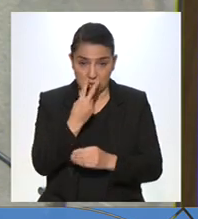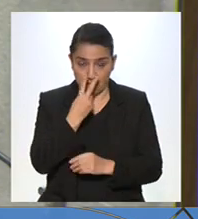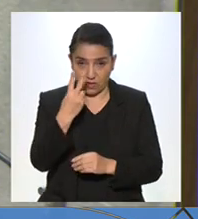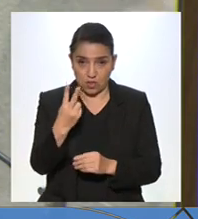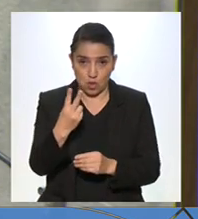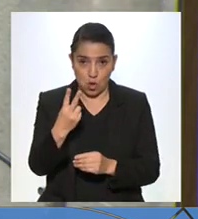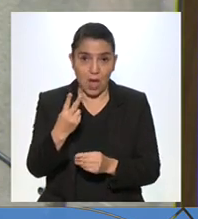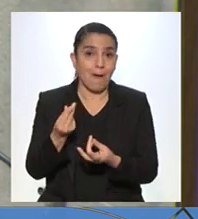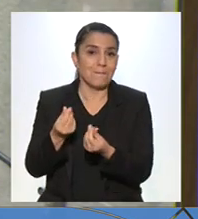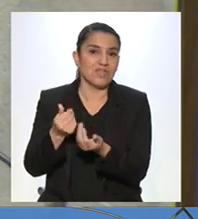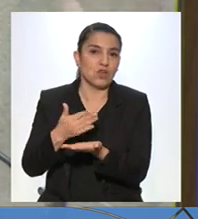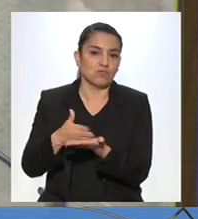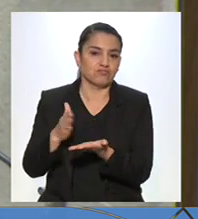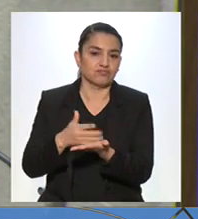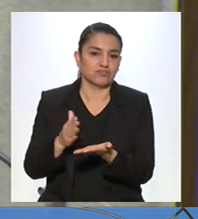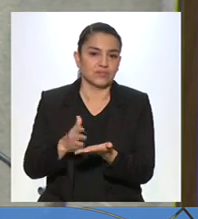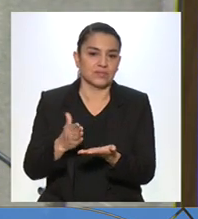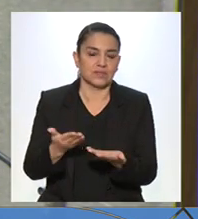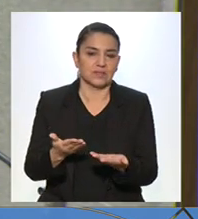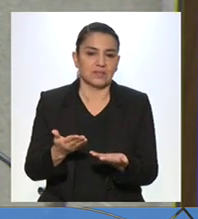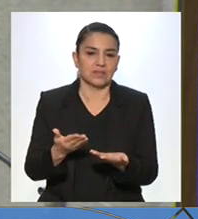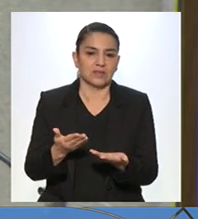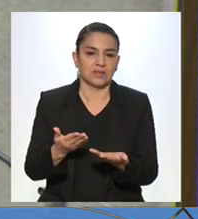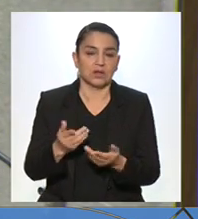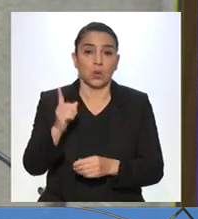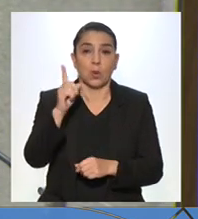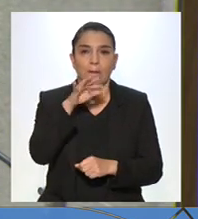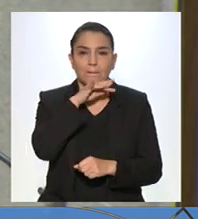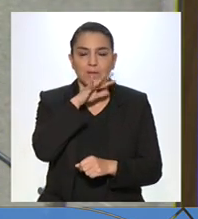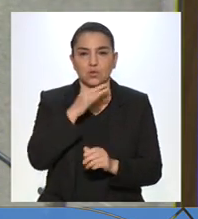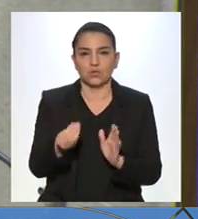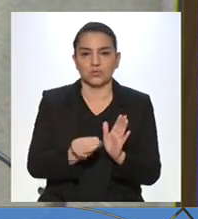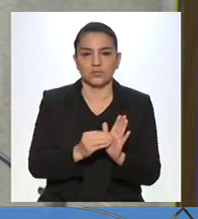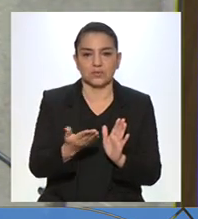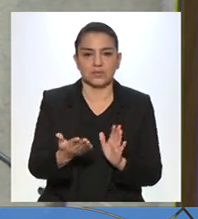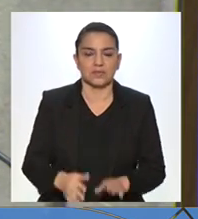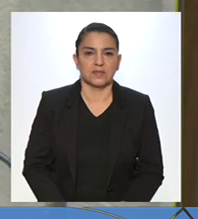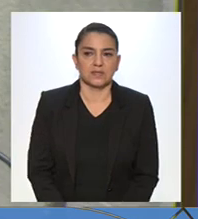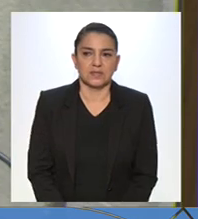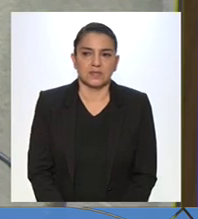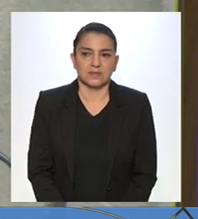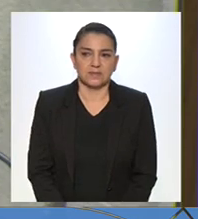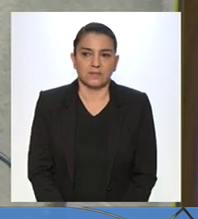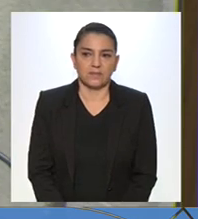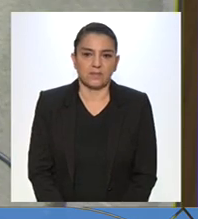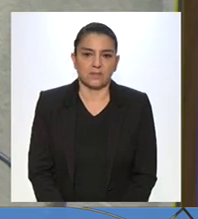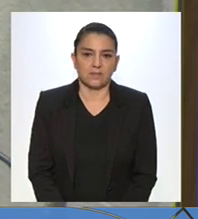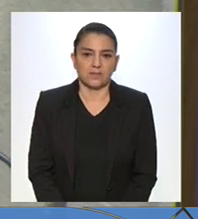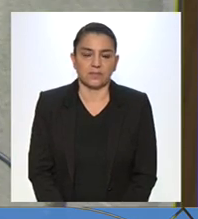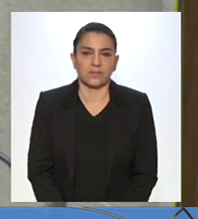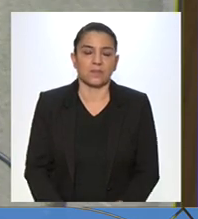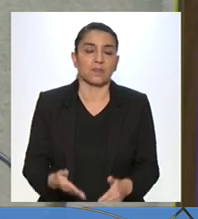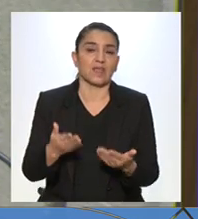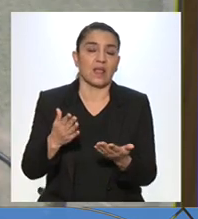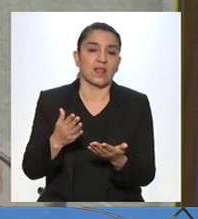capitales formal, un minuto, presidente, si es posible, eso, si esa fuga de capitales